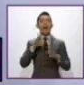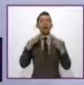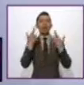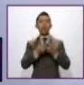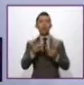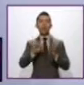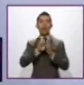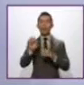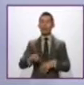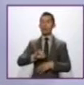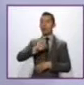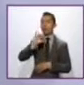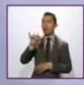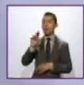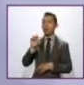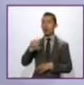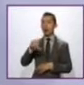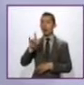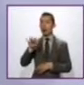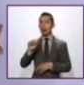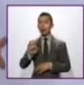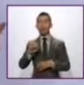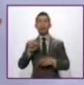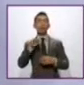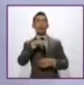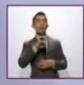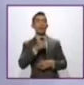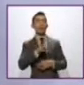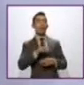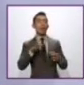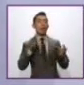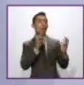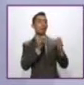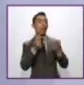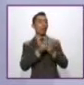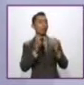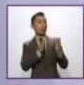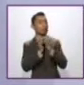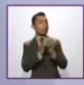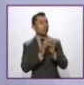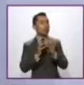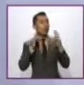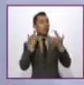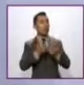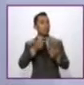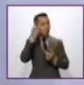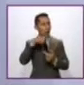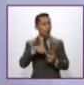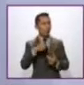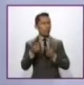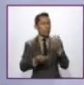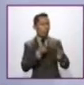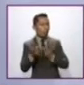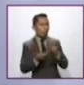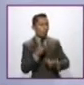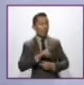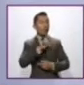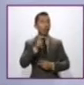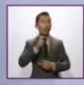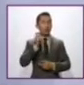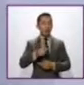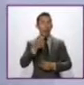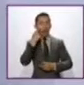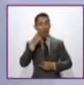Juan Carlos y la de Miguel, que se reúnen no para llegar a consensos, sino para cuestionar y para decir que hay